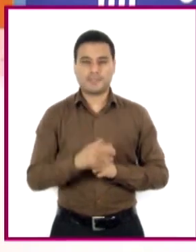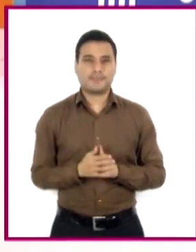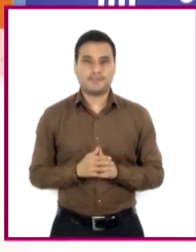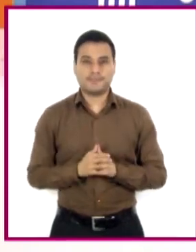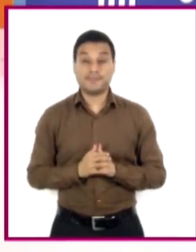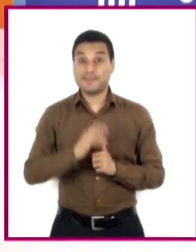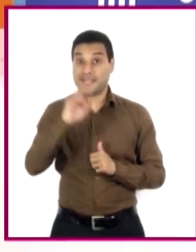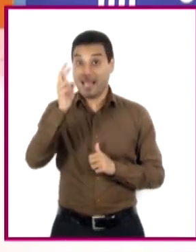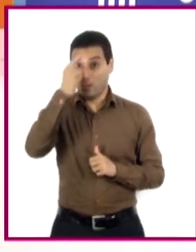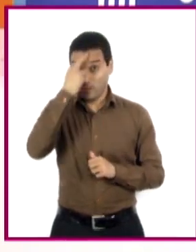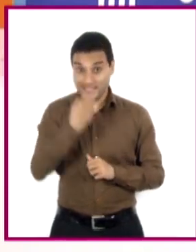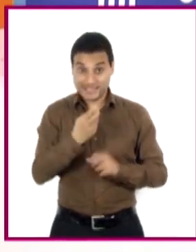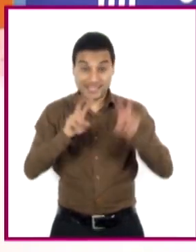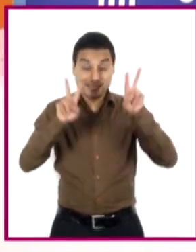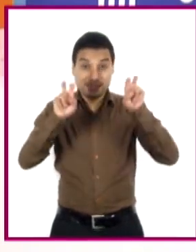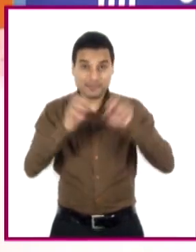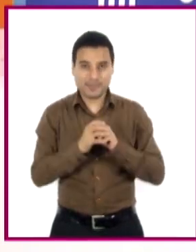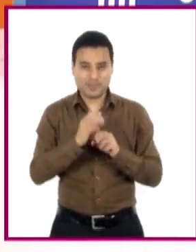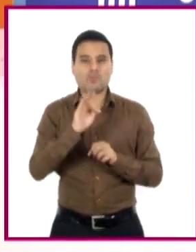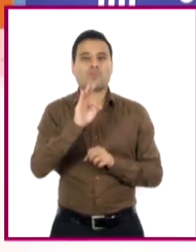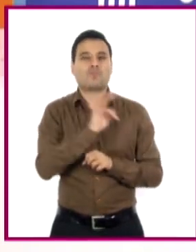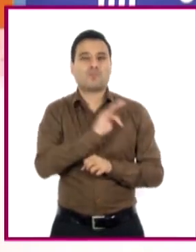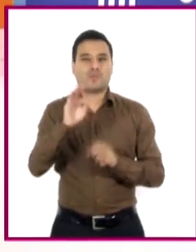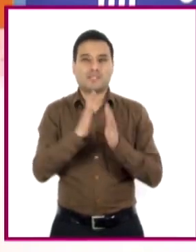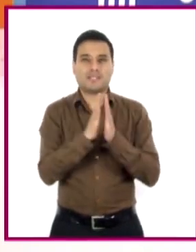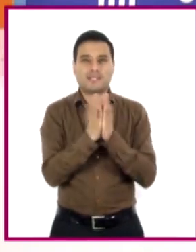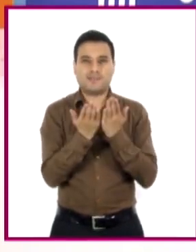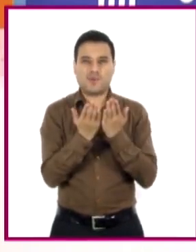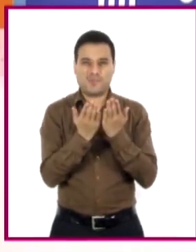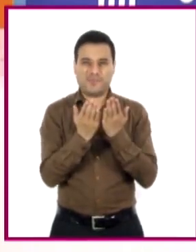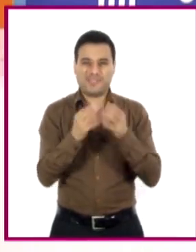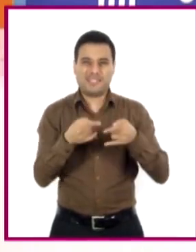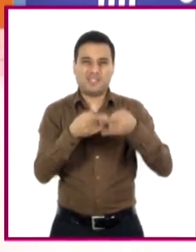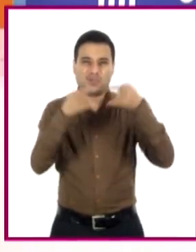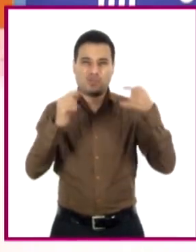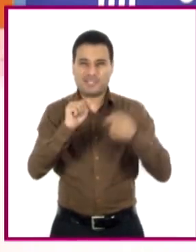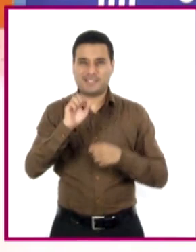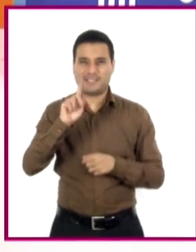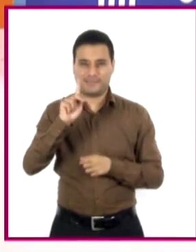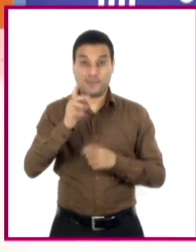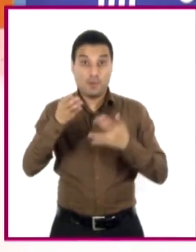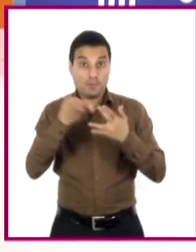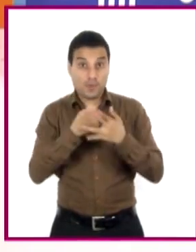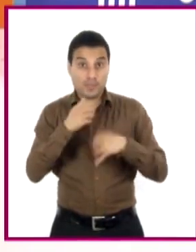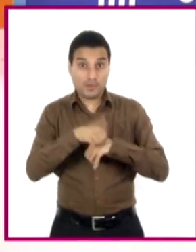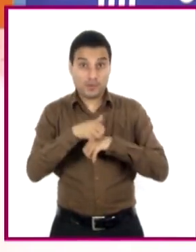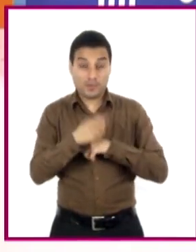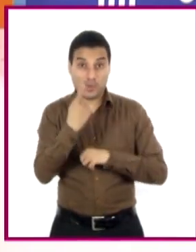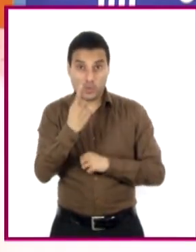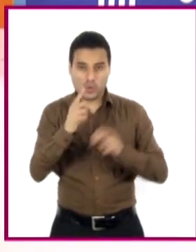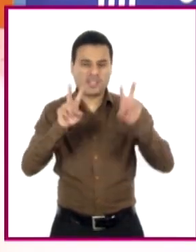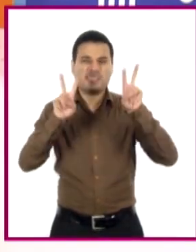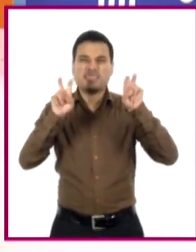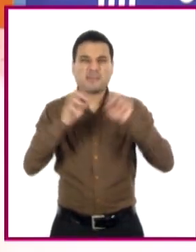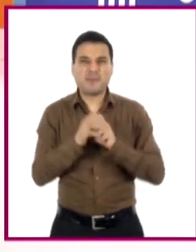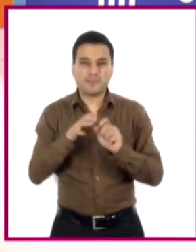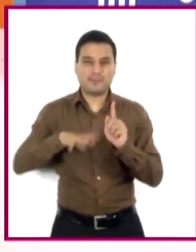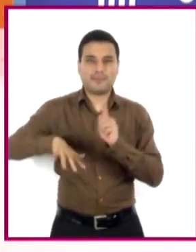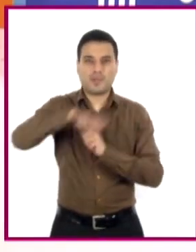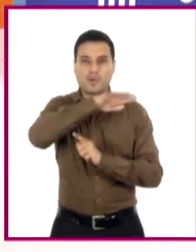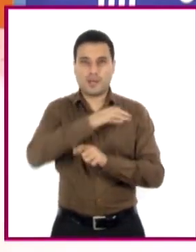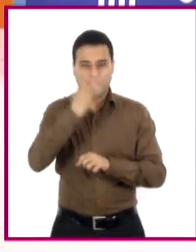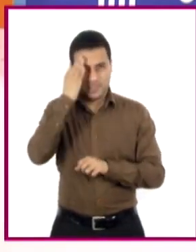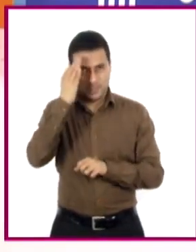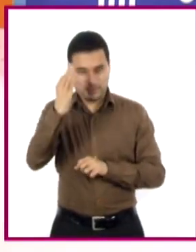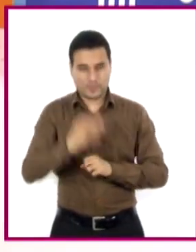Recuerda que este tema lo puedes encontrar en tu libro de texto gratuito en el bloque 1, en el tema Panorama del Periodo.